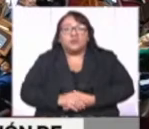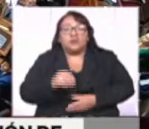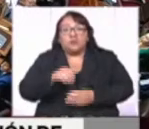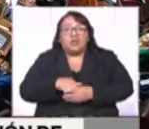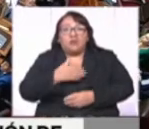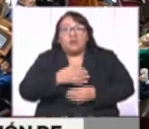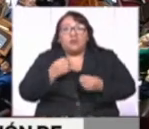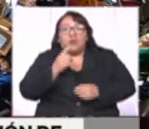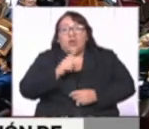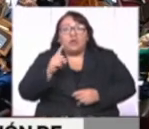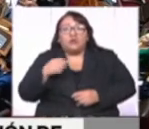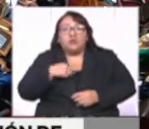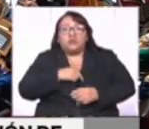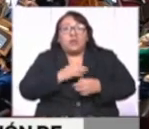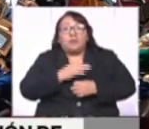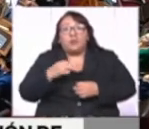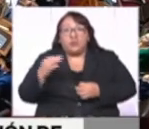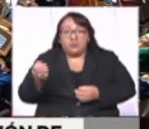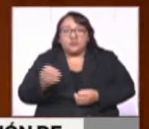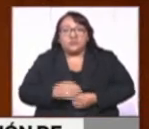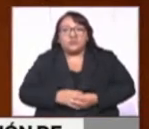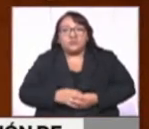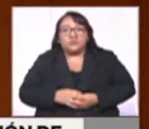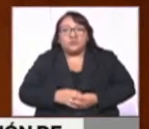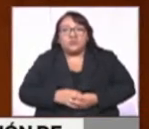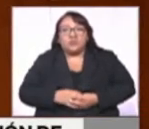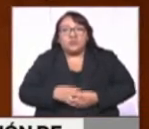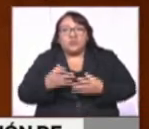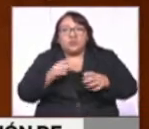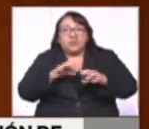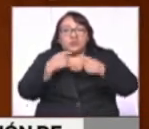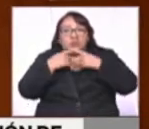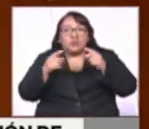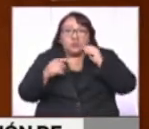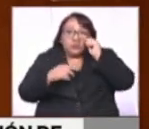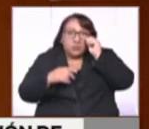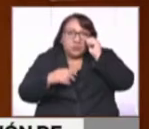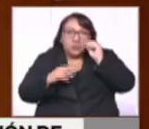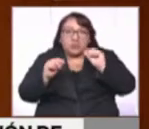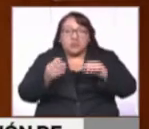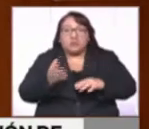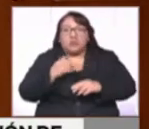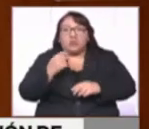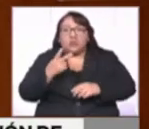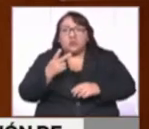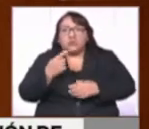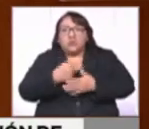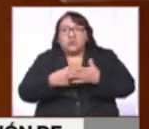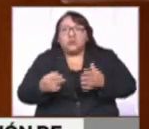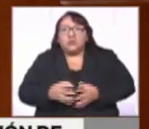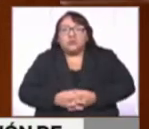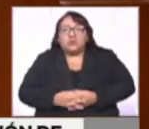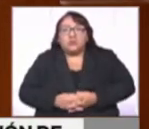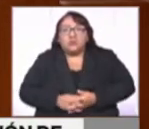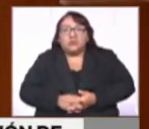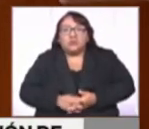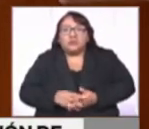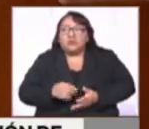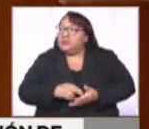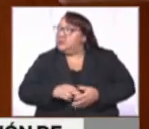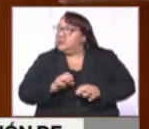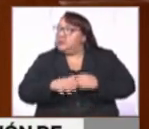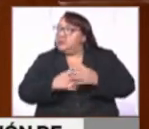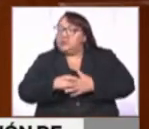favor, como cada una de nuestras regiones. Quiero hacer de conocimiento público que hace unas 2 semanas estuve con el